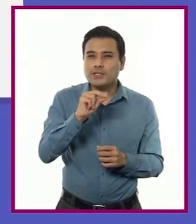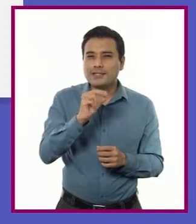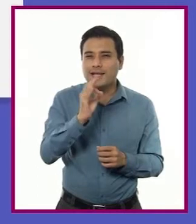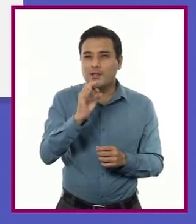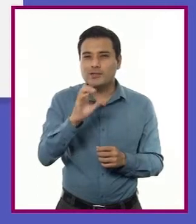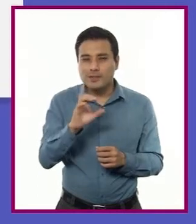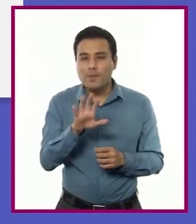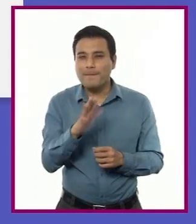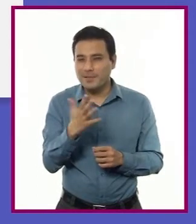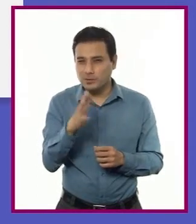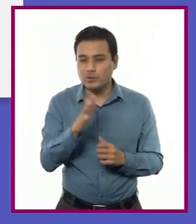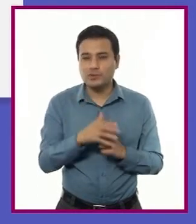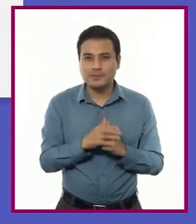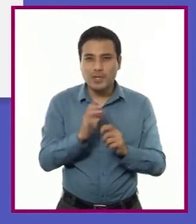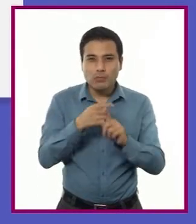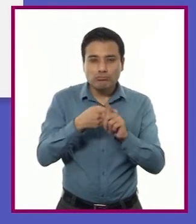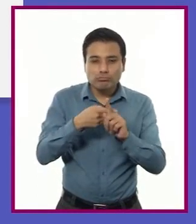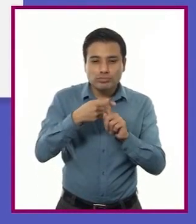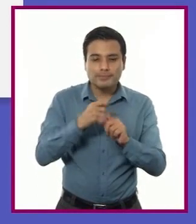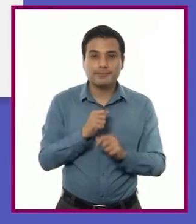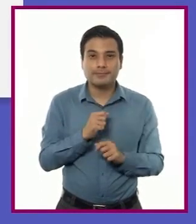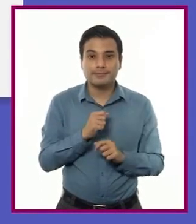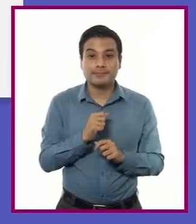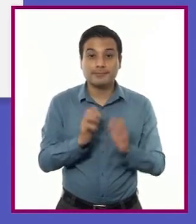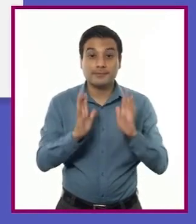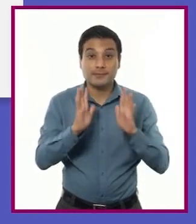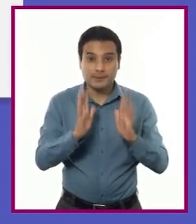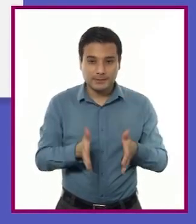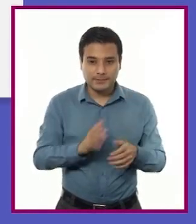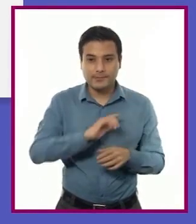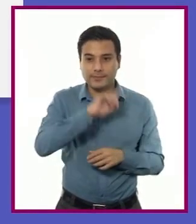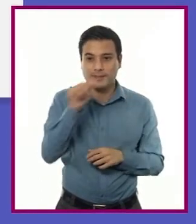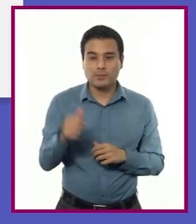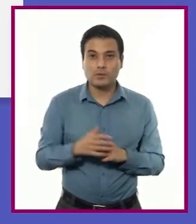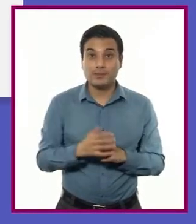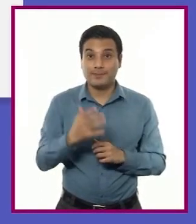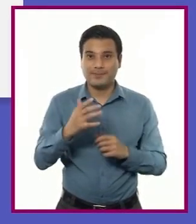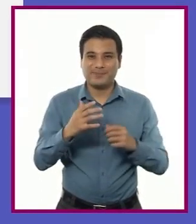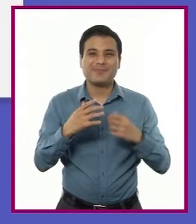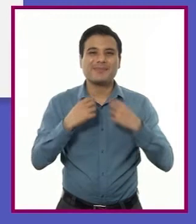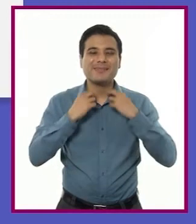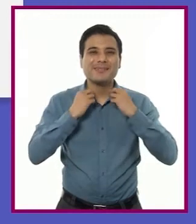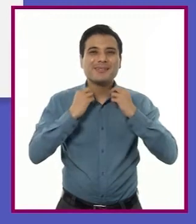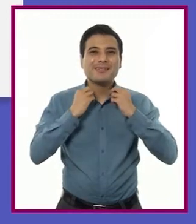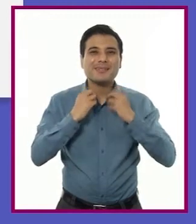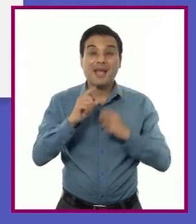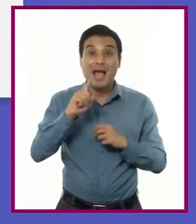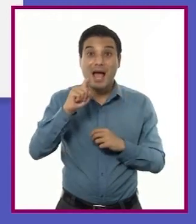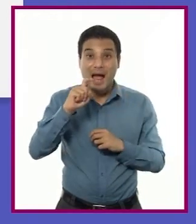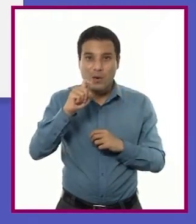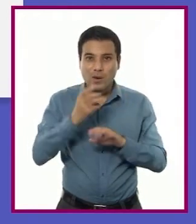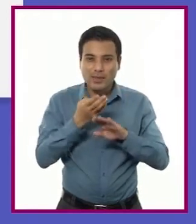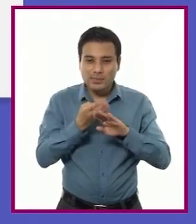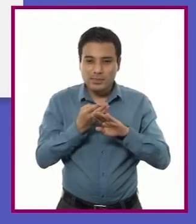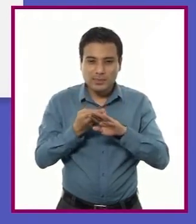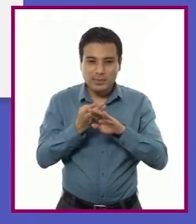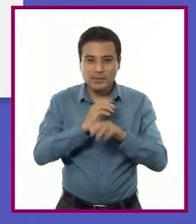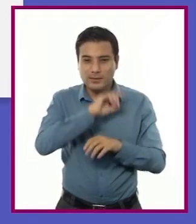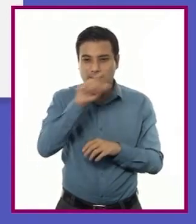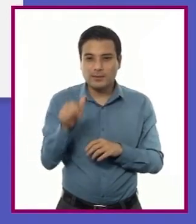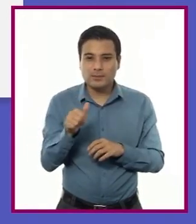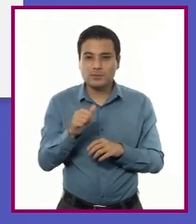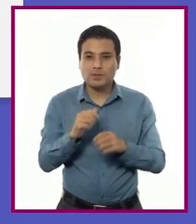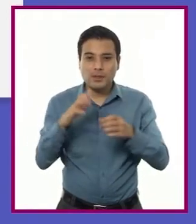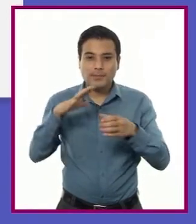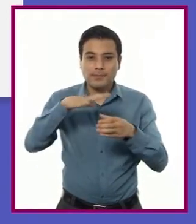80 grados centígrados, ponemos un paño humedecido con agua para enfriar la parte superior del frasco, manteniendo